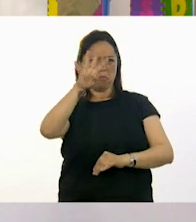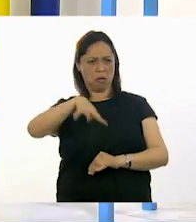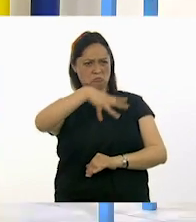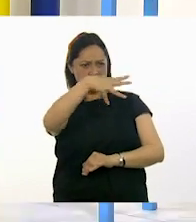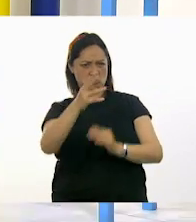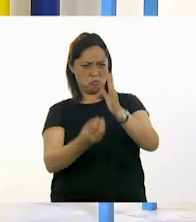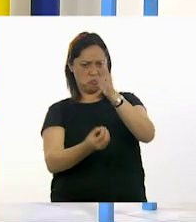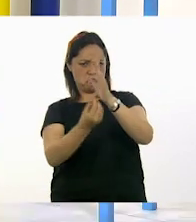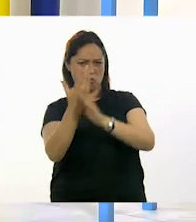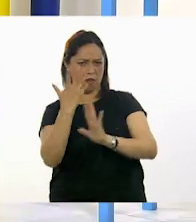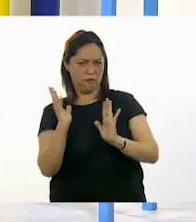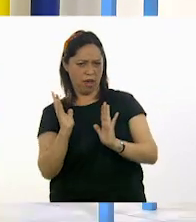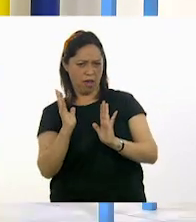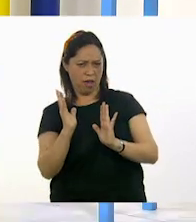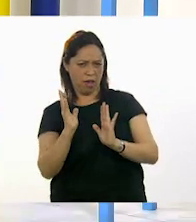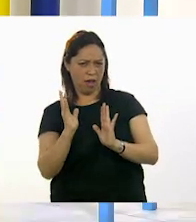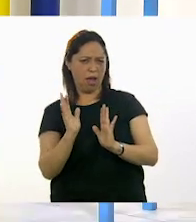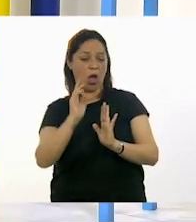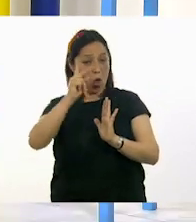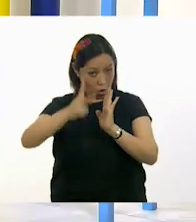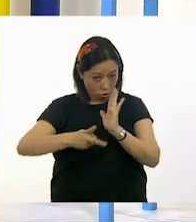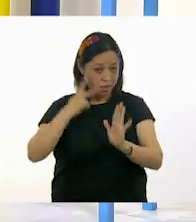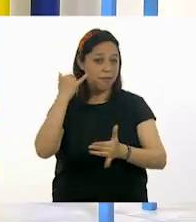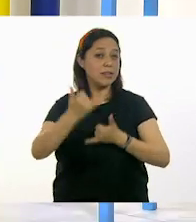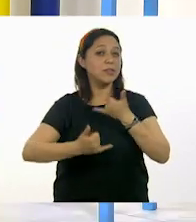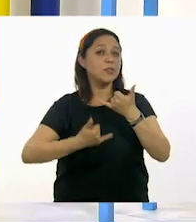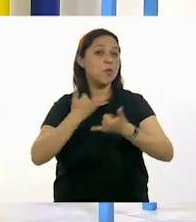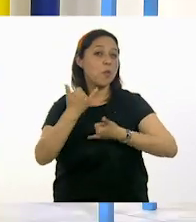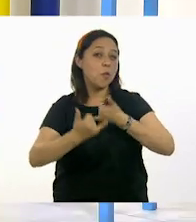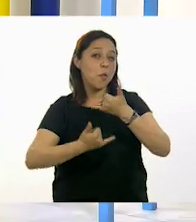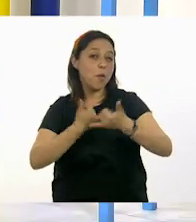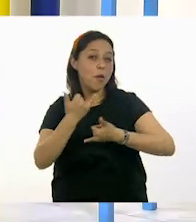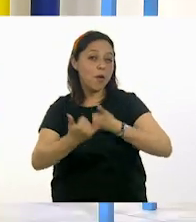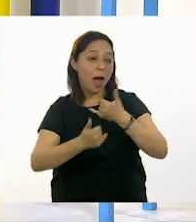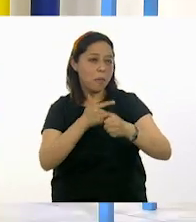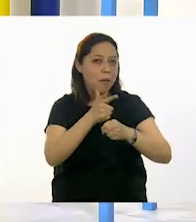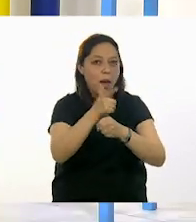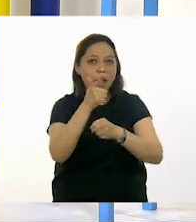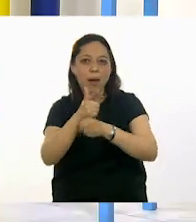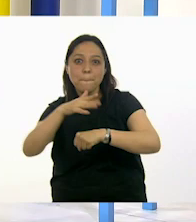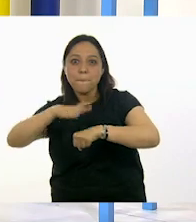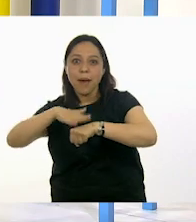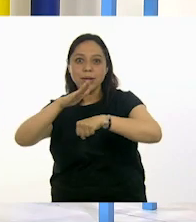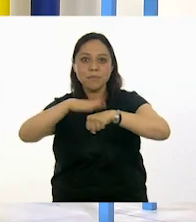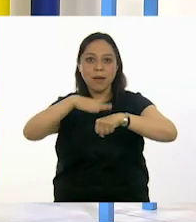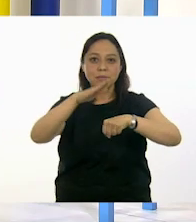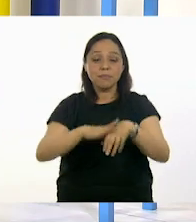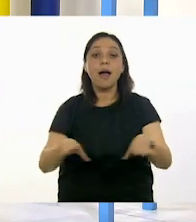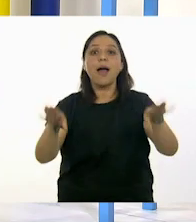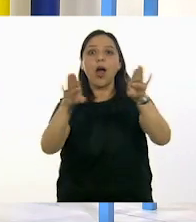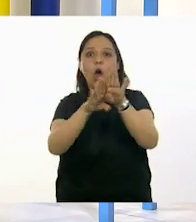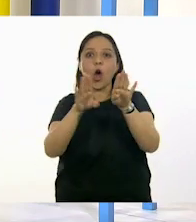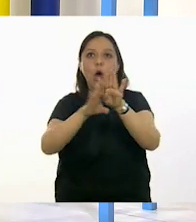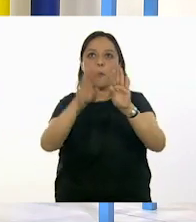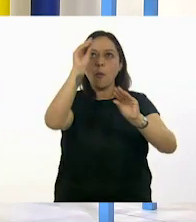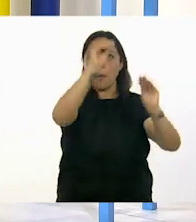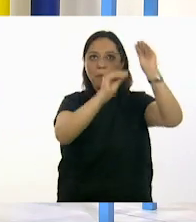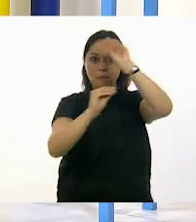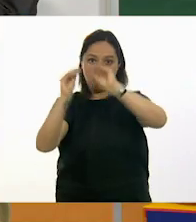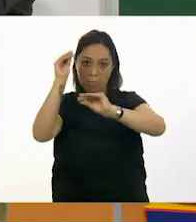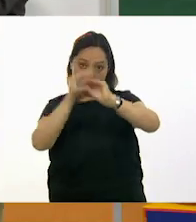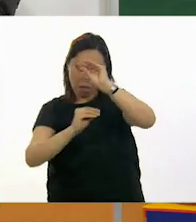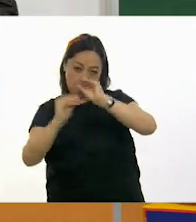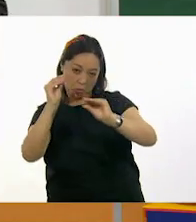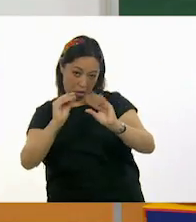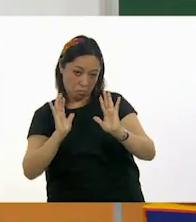estoy seguro que vamos a volver a jugar con ella y a descubrir más secretos en la manera en cómo vamos colocando la información.